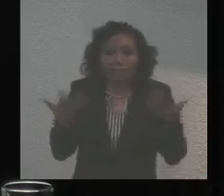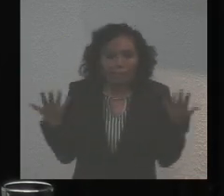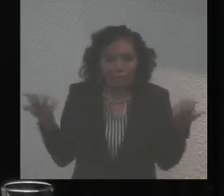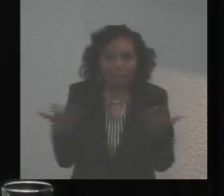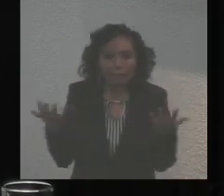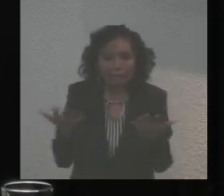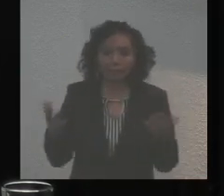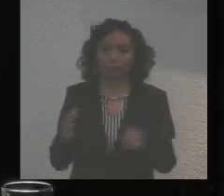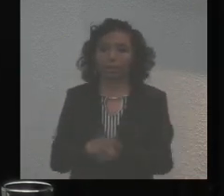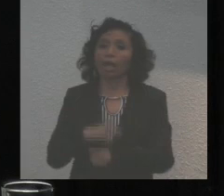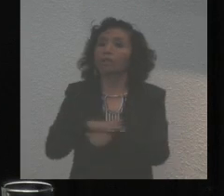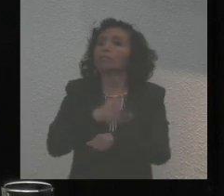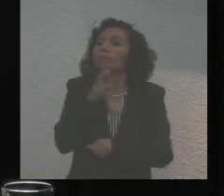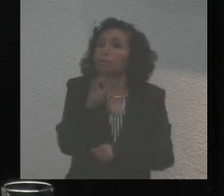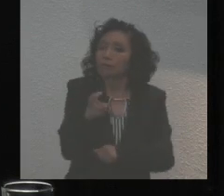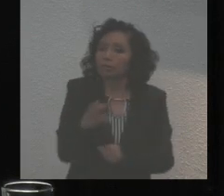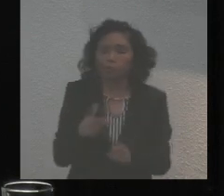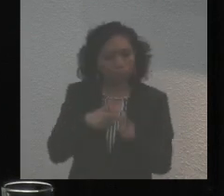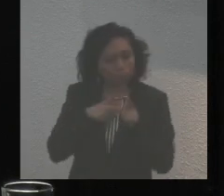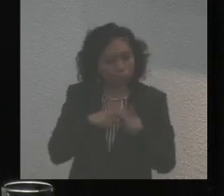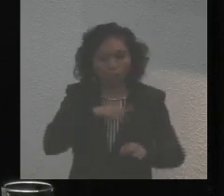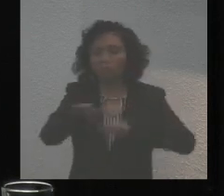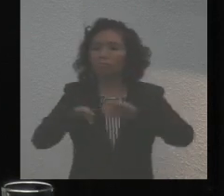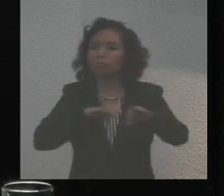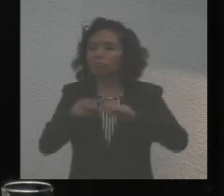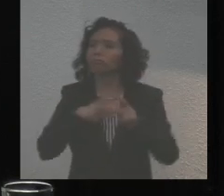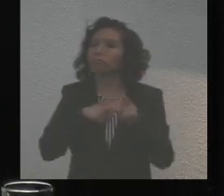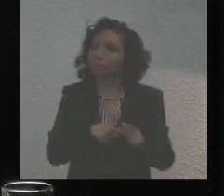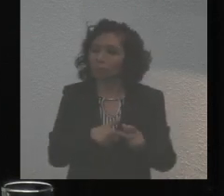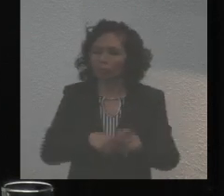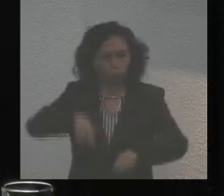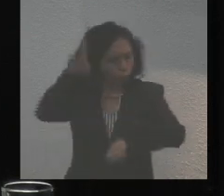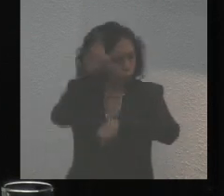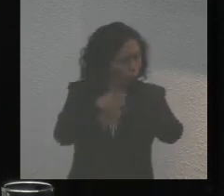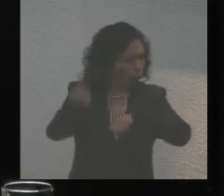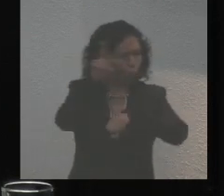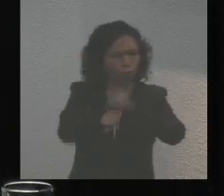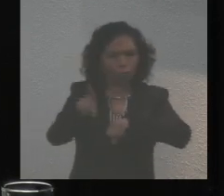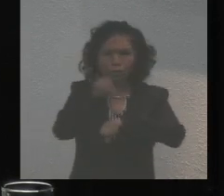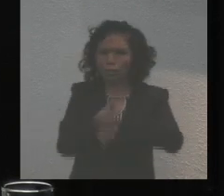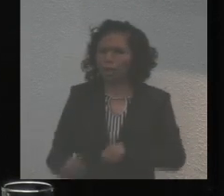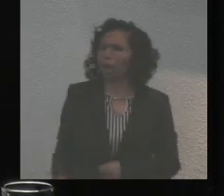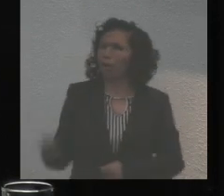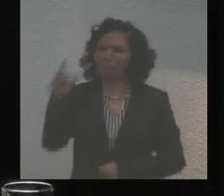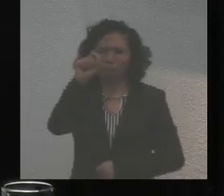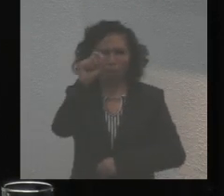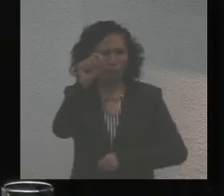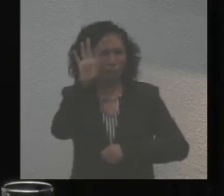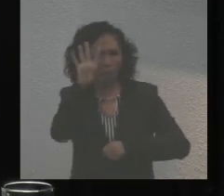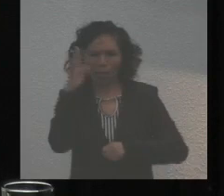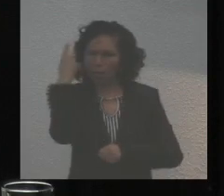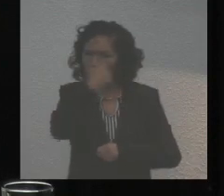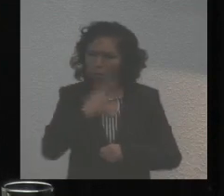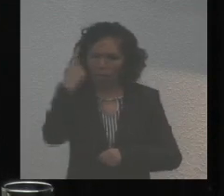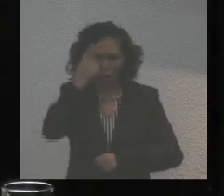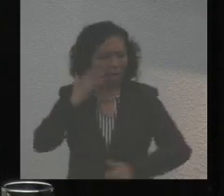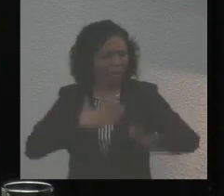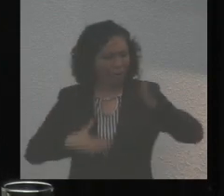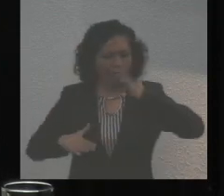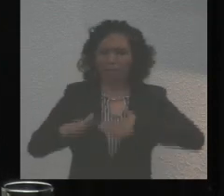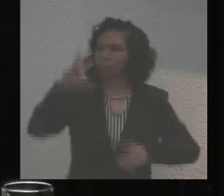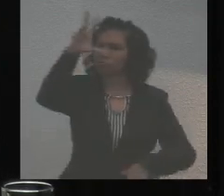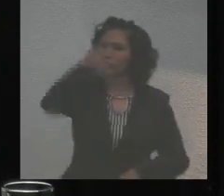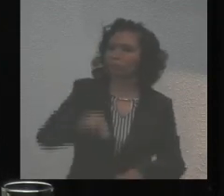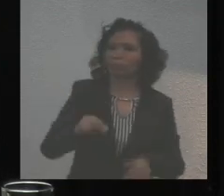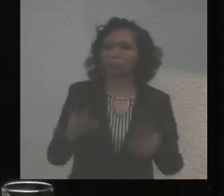hacer. Y por eso seguimos trabajando todos los días, 24/7, sin descanso. Les aviso